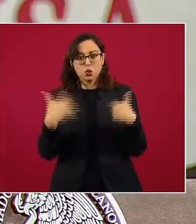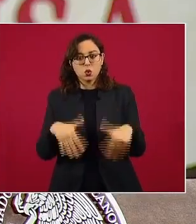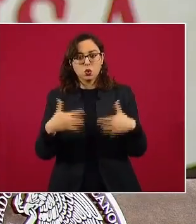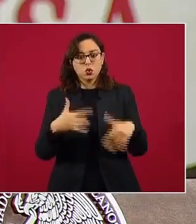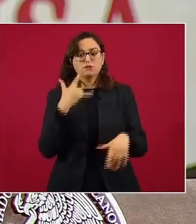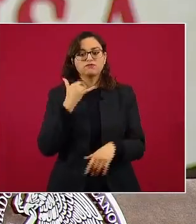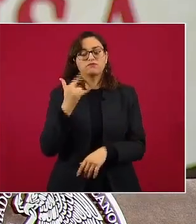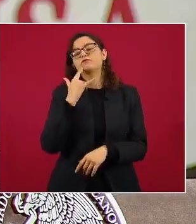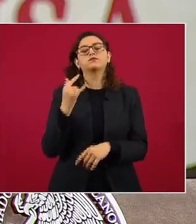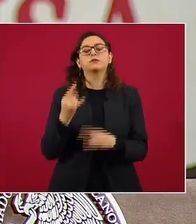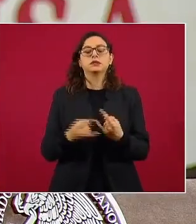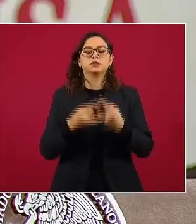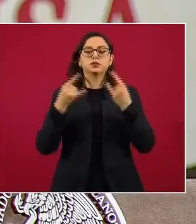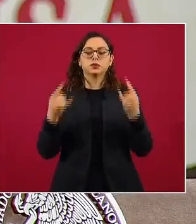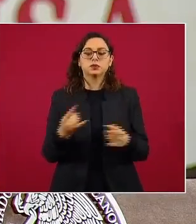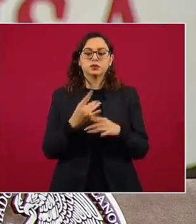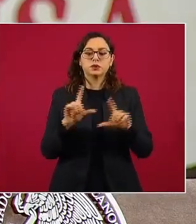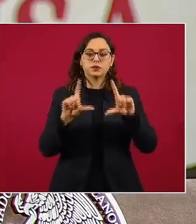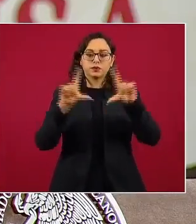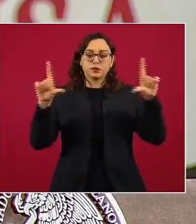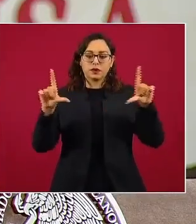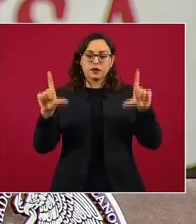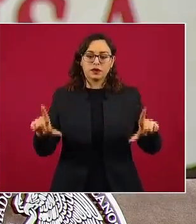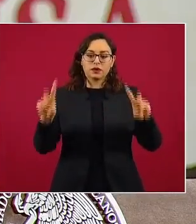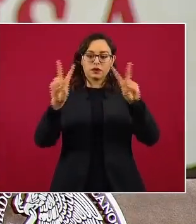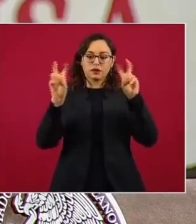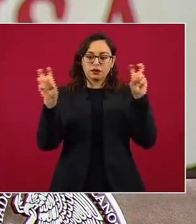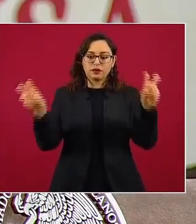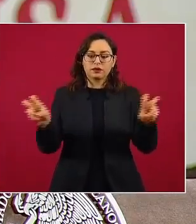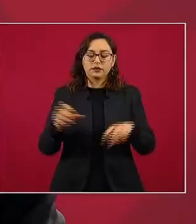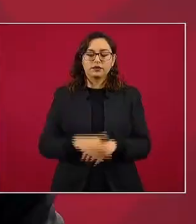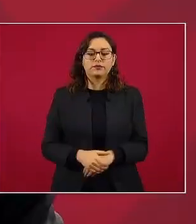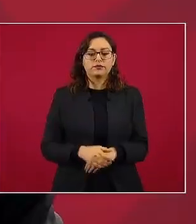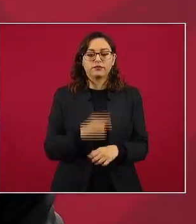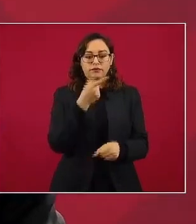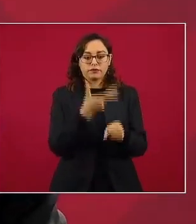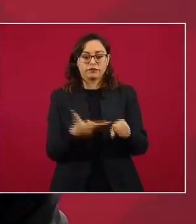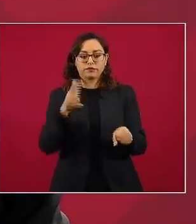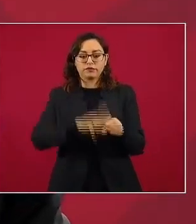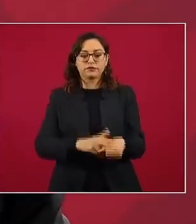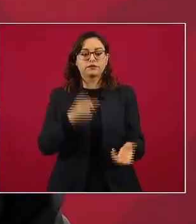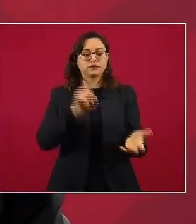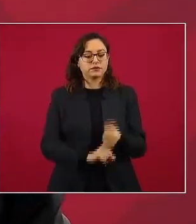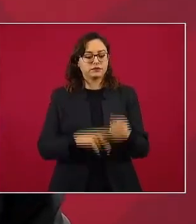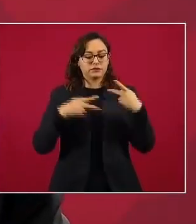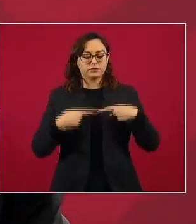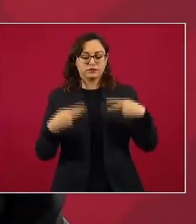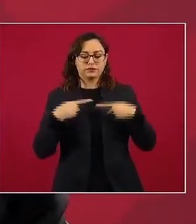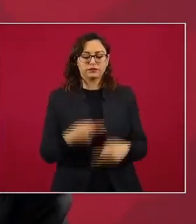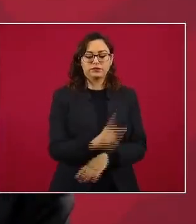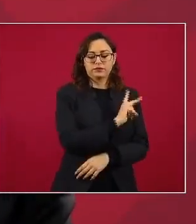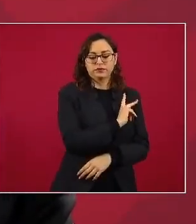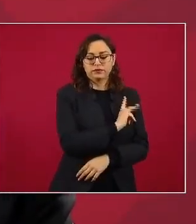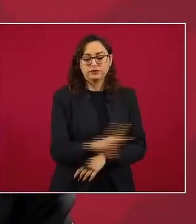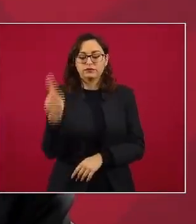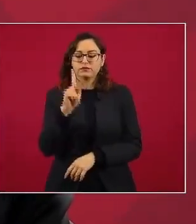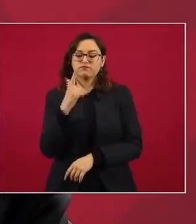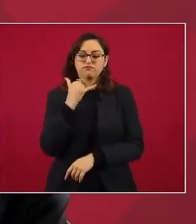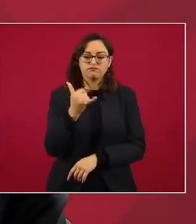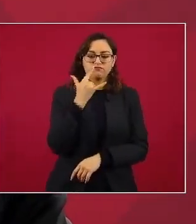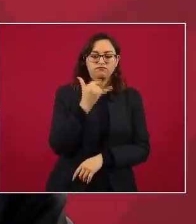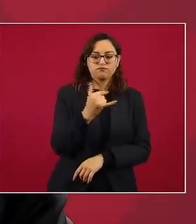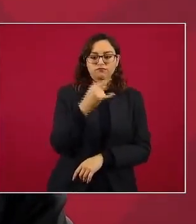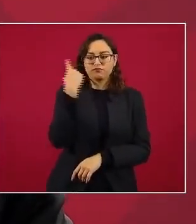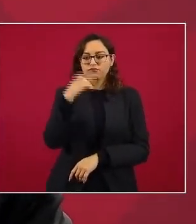leyenda dice, en reconocimiento al personal de esta unidad médica, su contribución a salvar vidas durante la pandemia de COVID